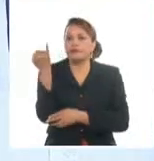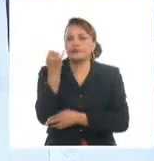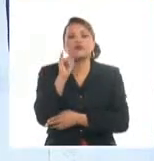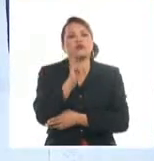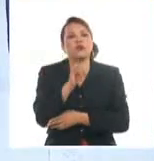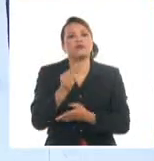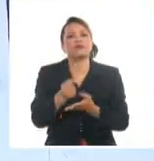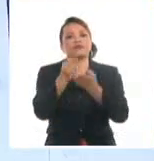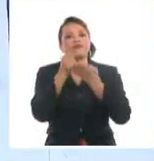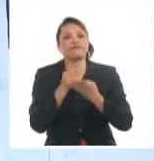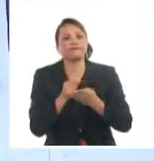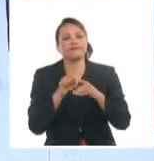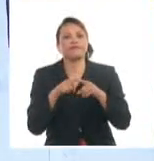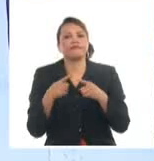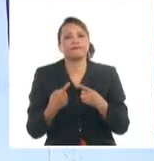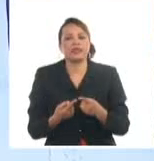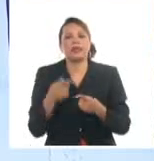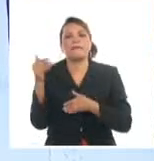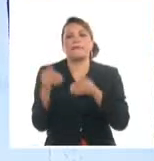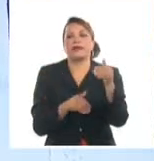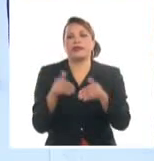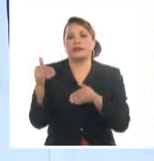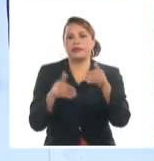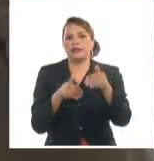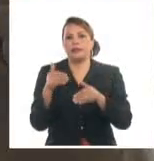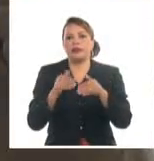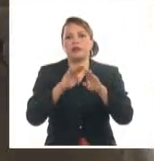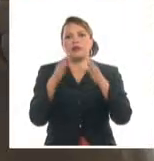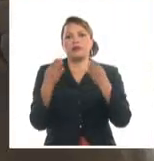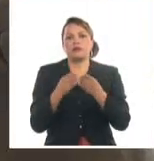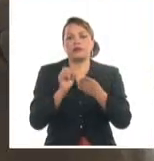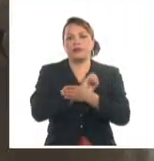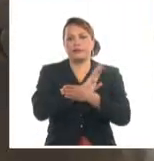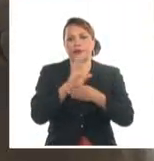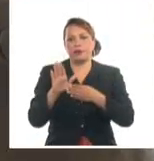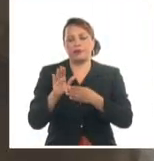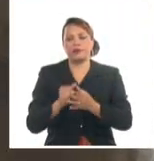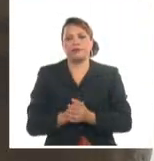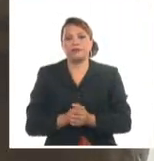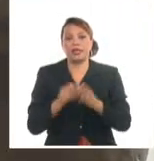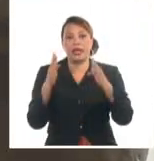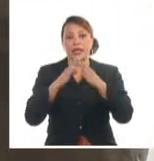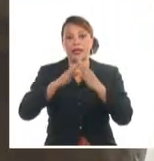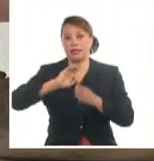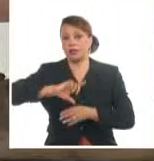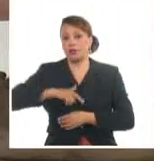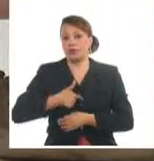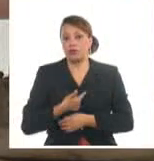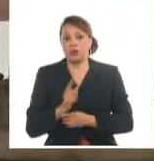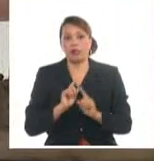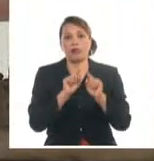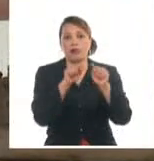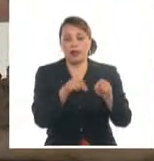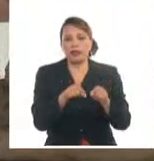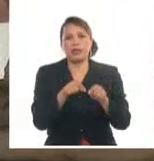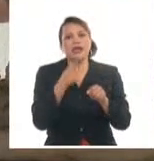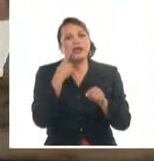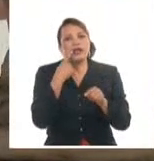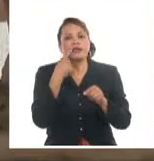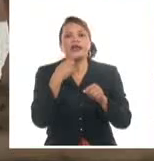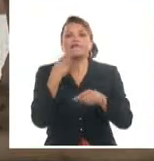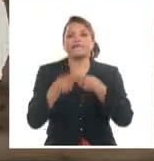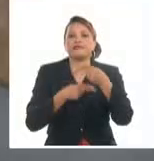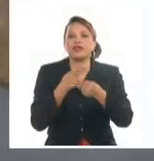permiten la participación con estos tipos de obras. En la Casa de Cultura José Manuel Collazo recrean historias